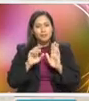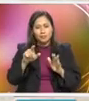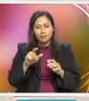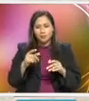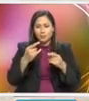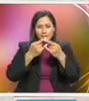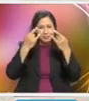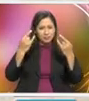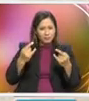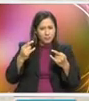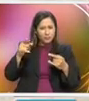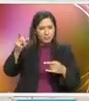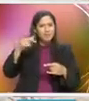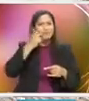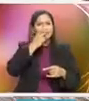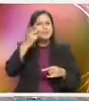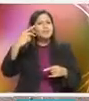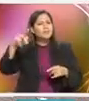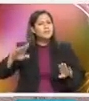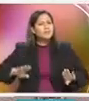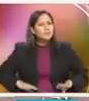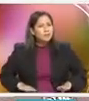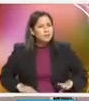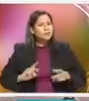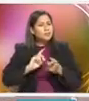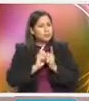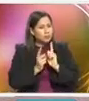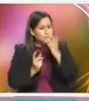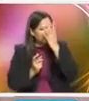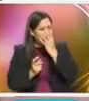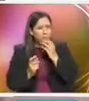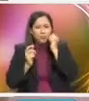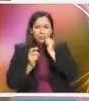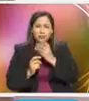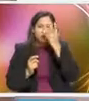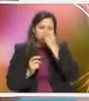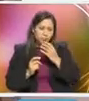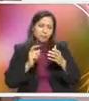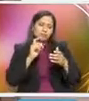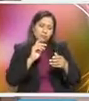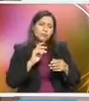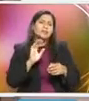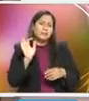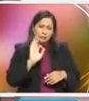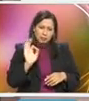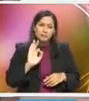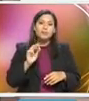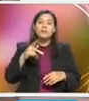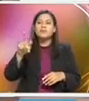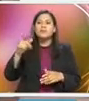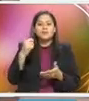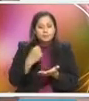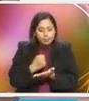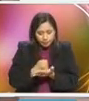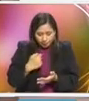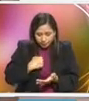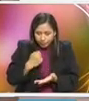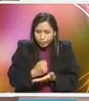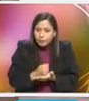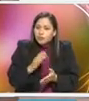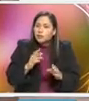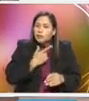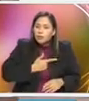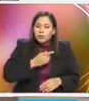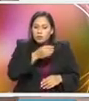la biografía hablan de que su temperamento era quizá algo depresivo. Puede ser, pero era más bien por sus exigencias. Por eso te digo, una cosa es